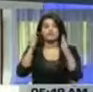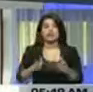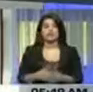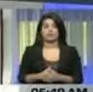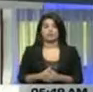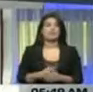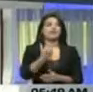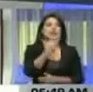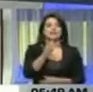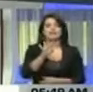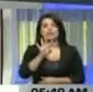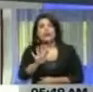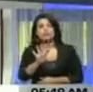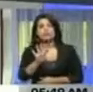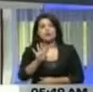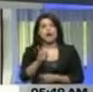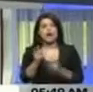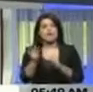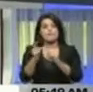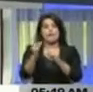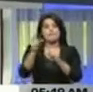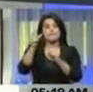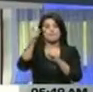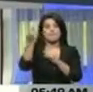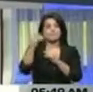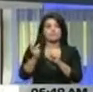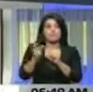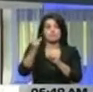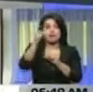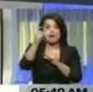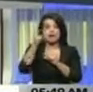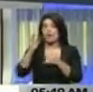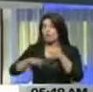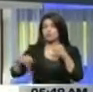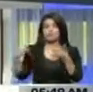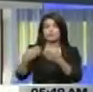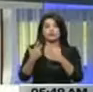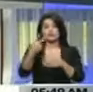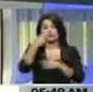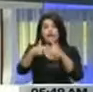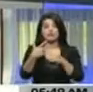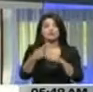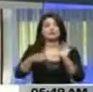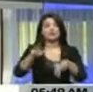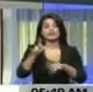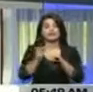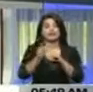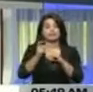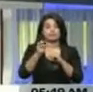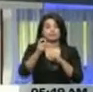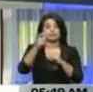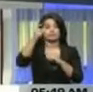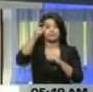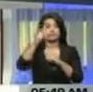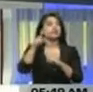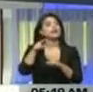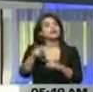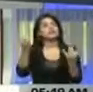Son 34 aumentos de salario y 13 en los últimos 3 años. Es decir, una